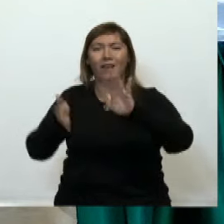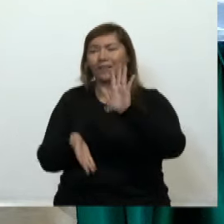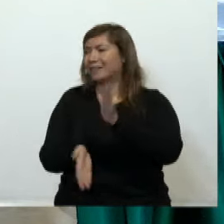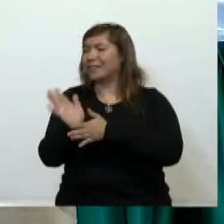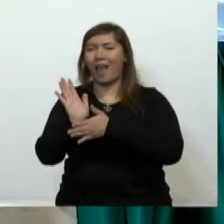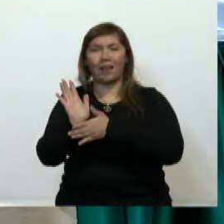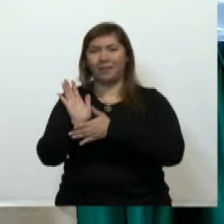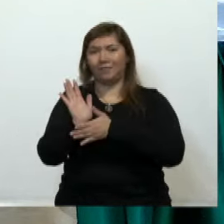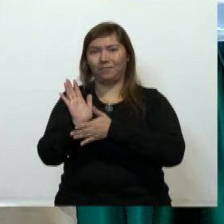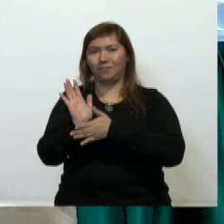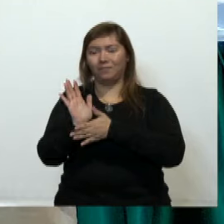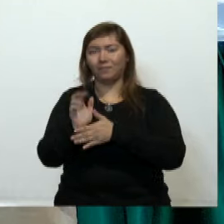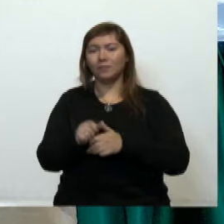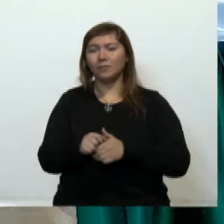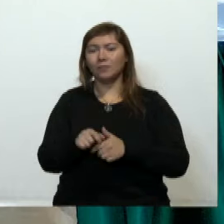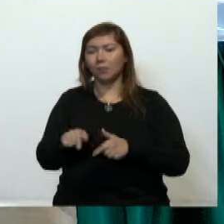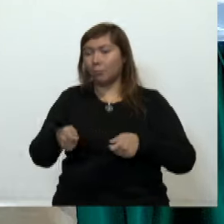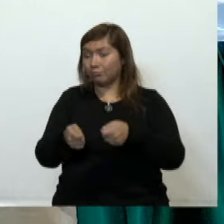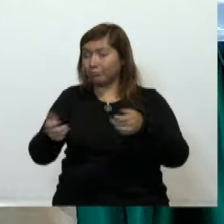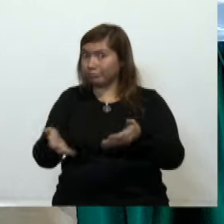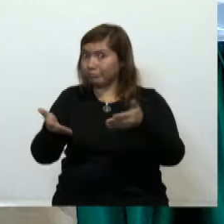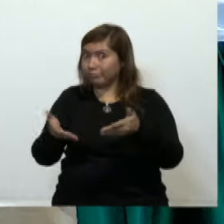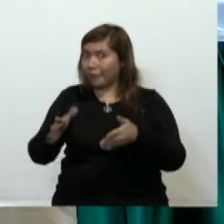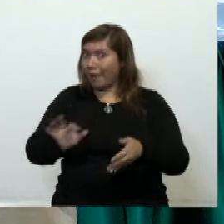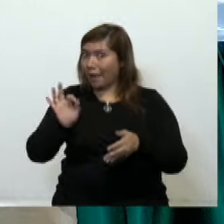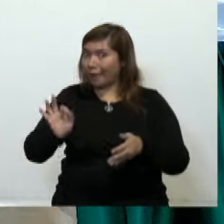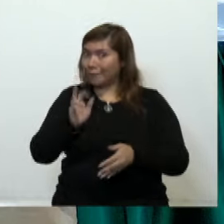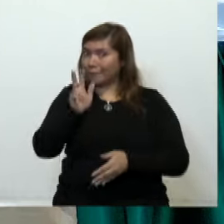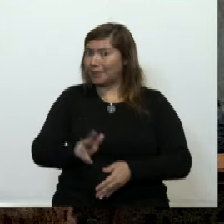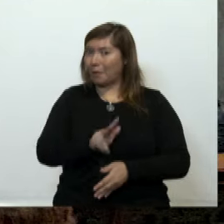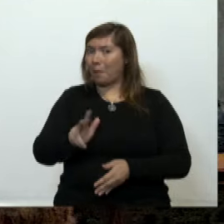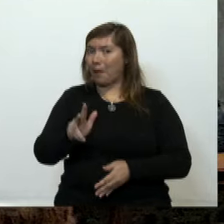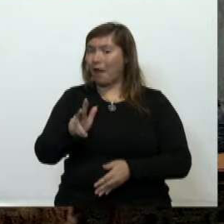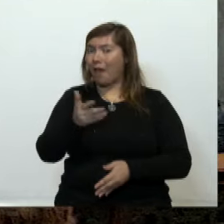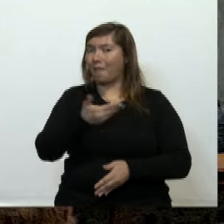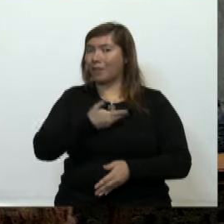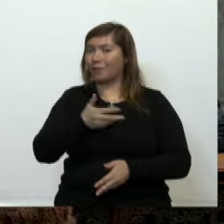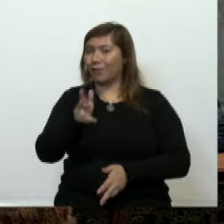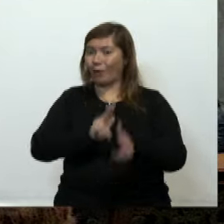nos ha insistido en estos años nuestro querido Papa Francisco.